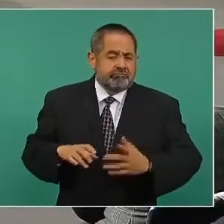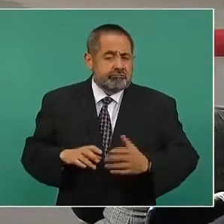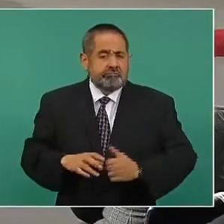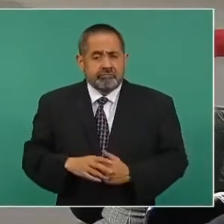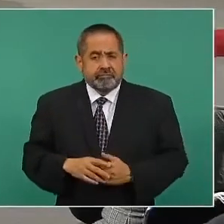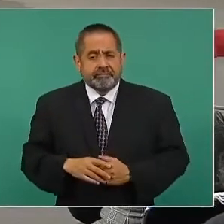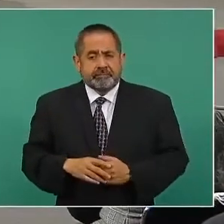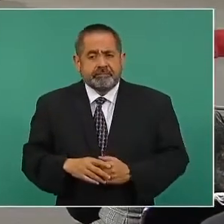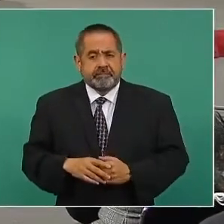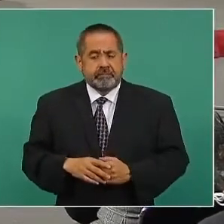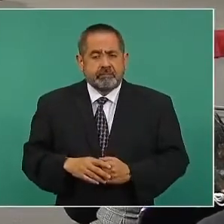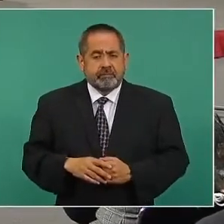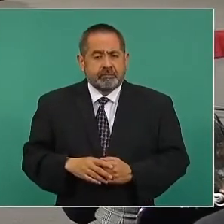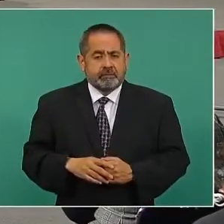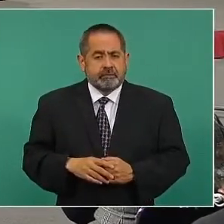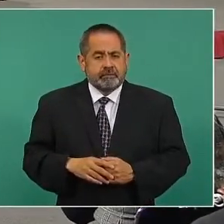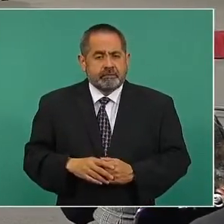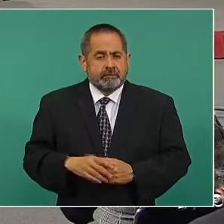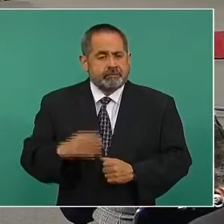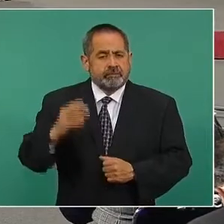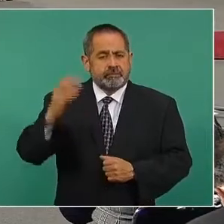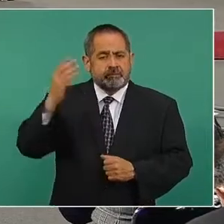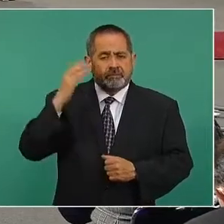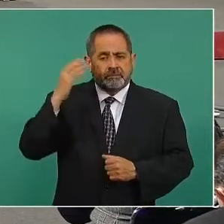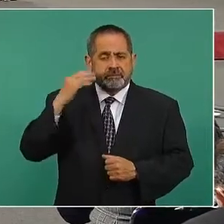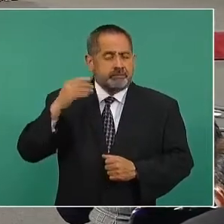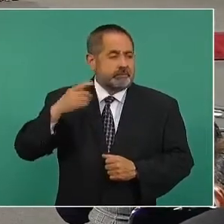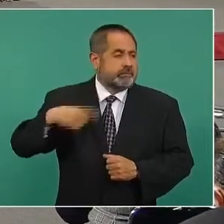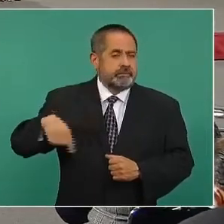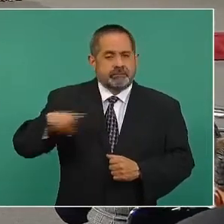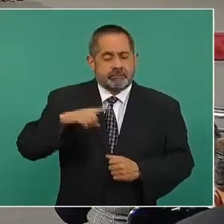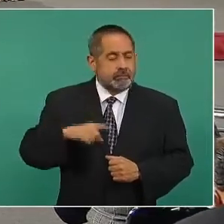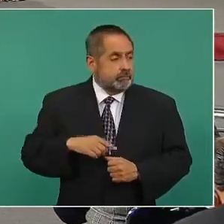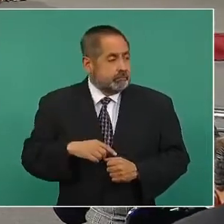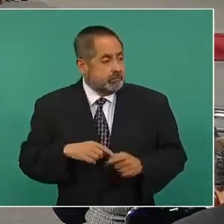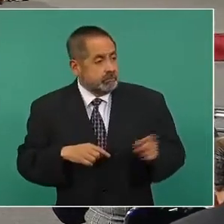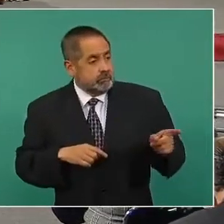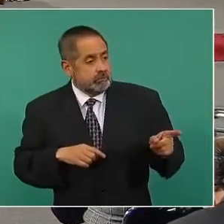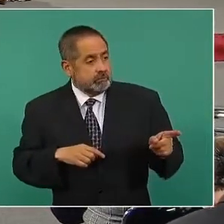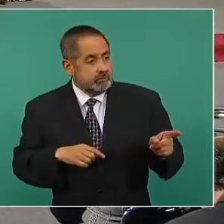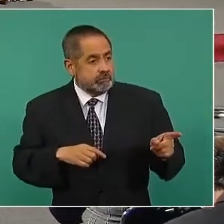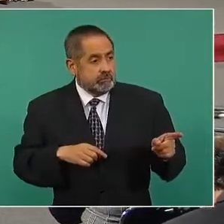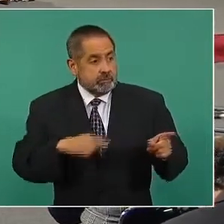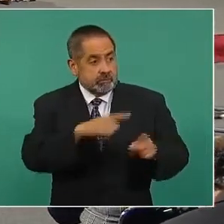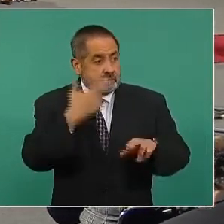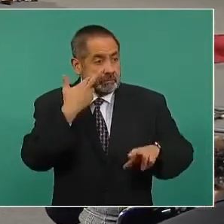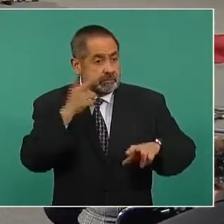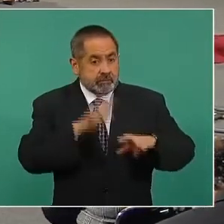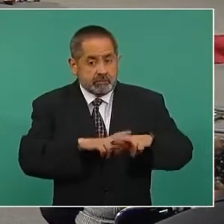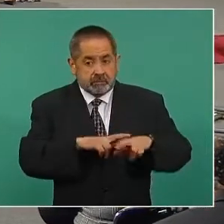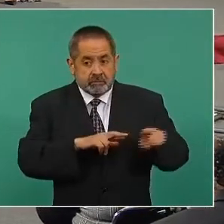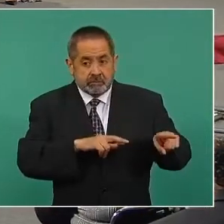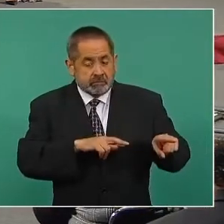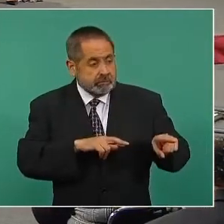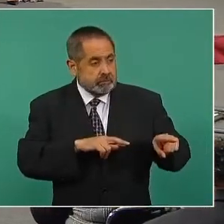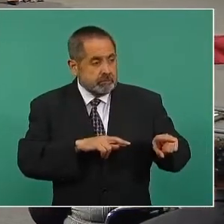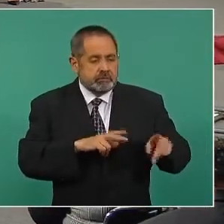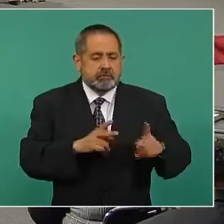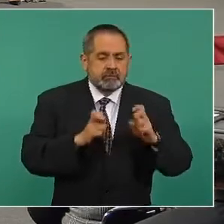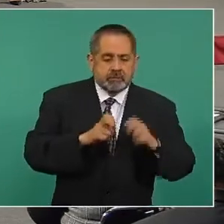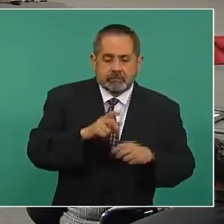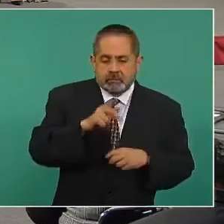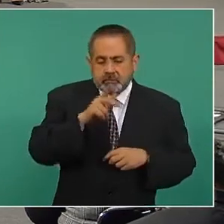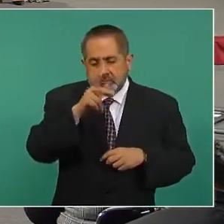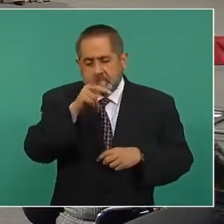Antes hasta nos hacían creer de que el ratero era el que se robaba una gallina,